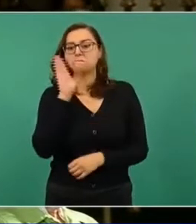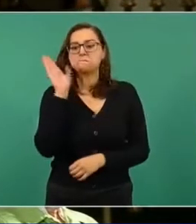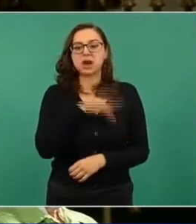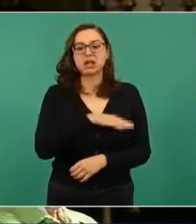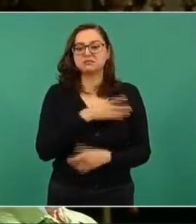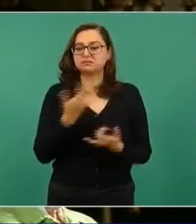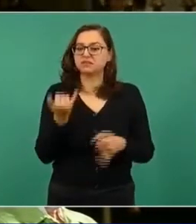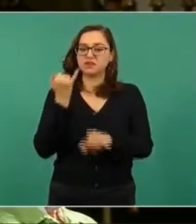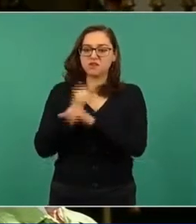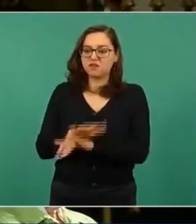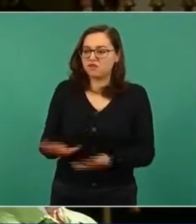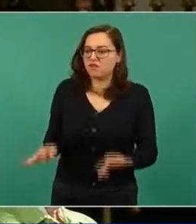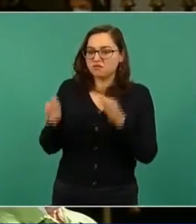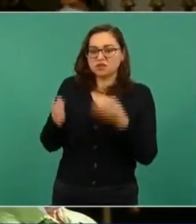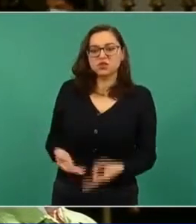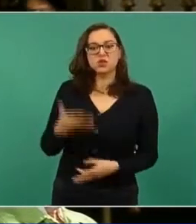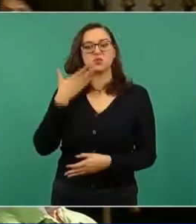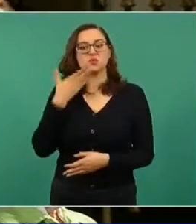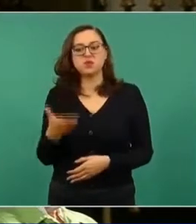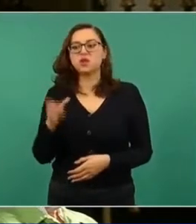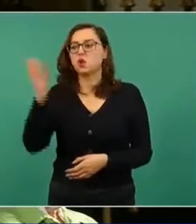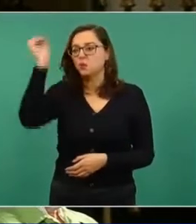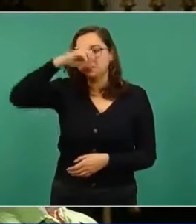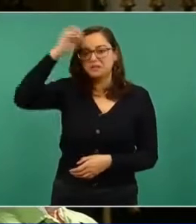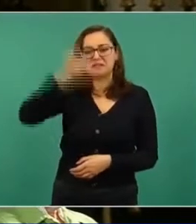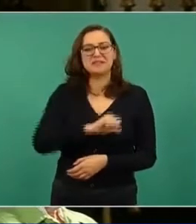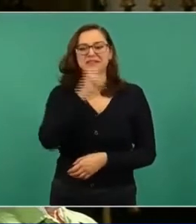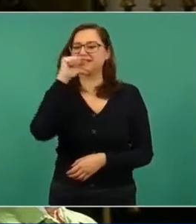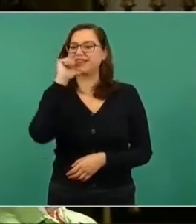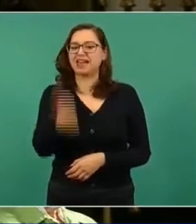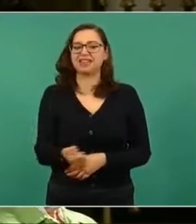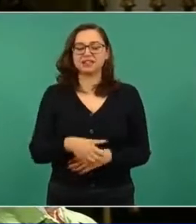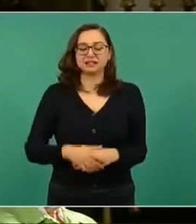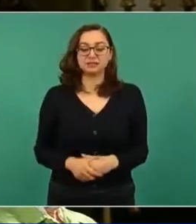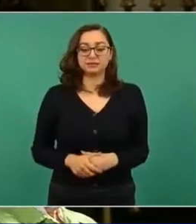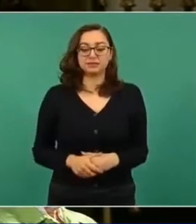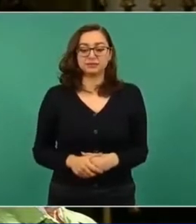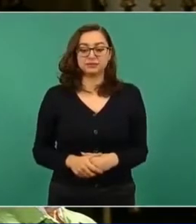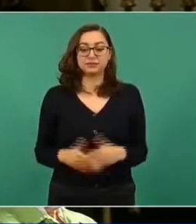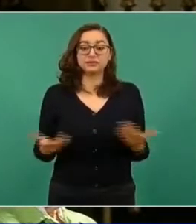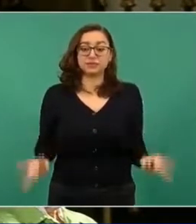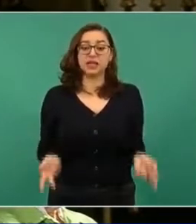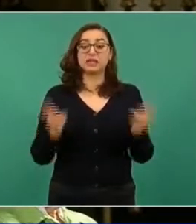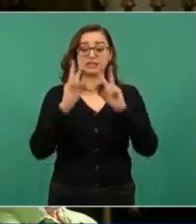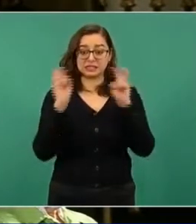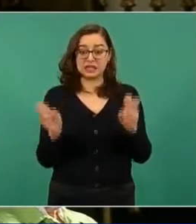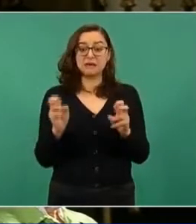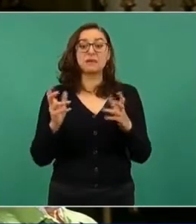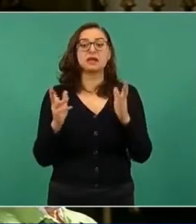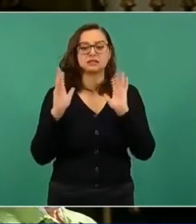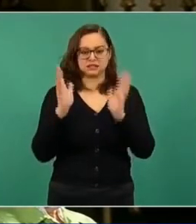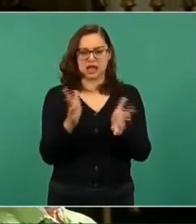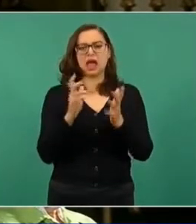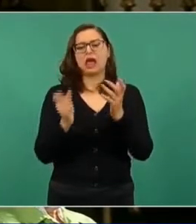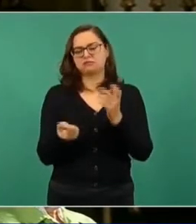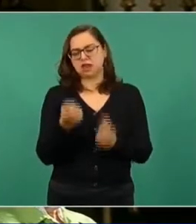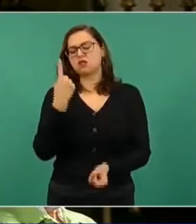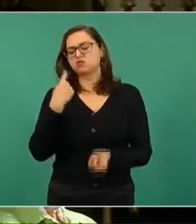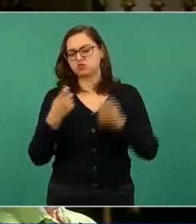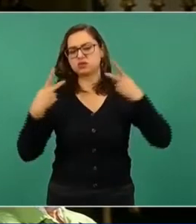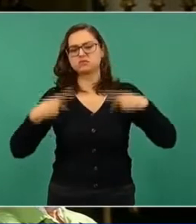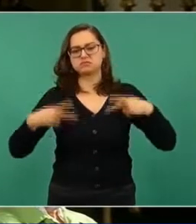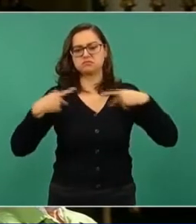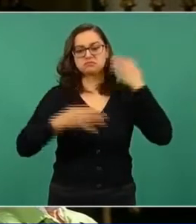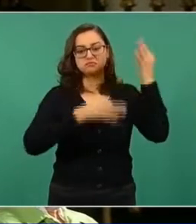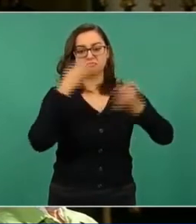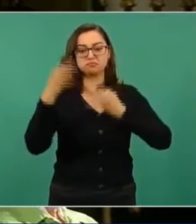le informaron, ni siquiera tomaron en cuenta su parecer. El tema se ha reproducido en algunos medios a nivel nacional, pero no en